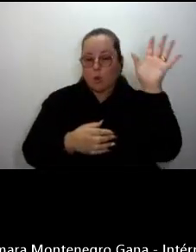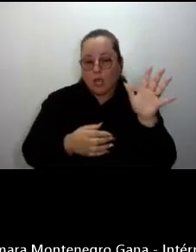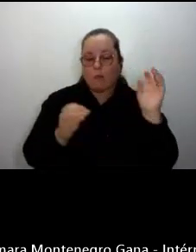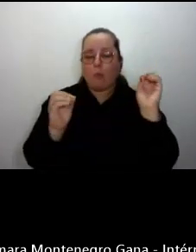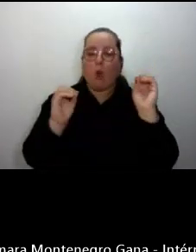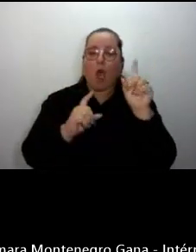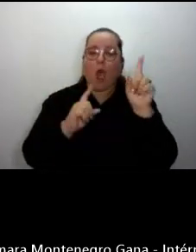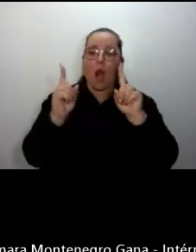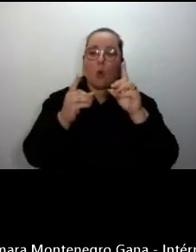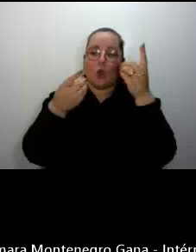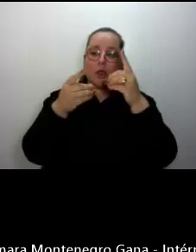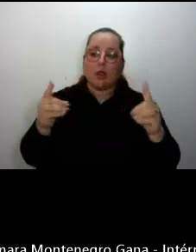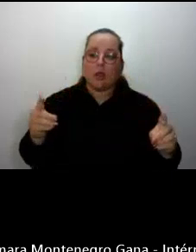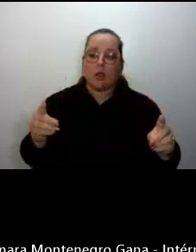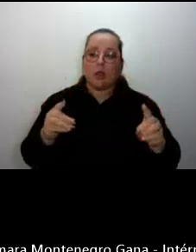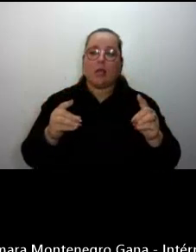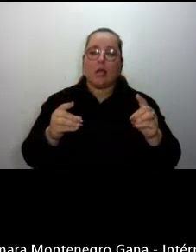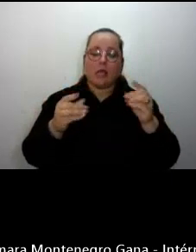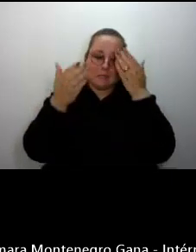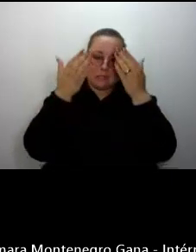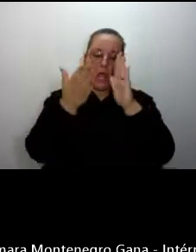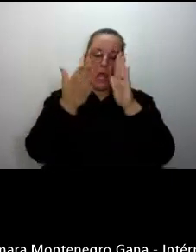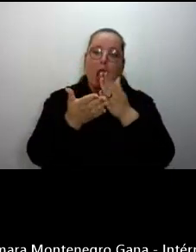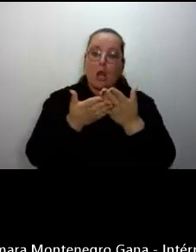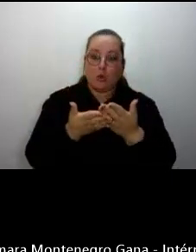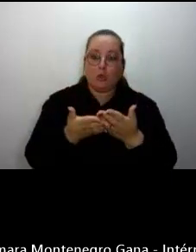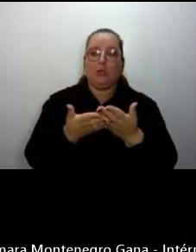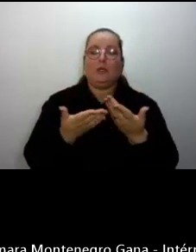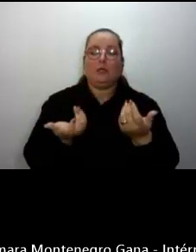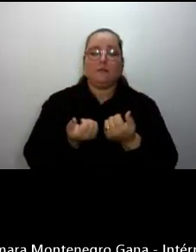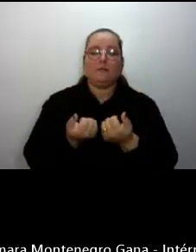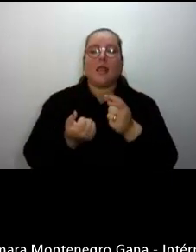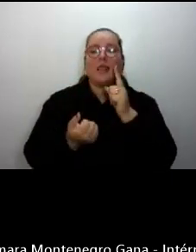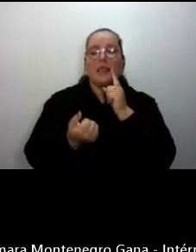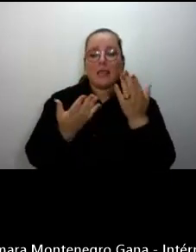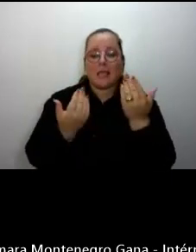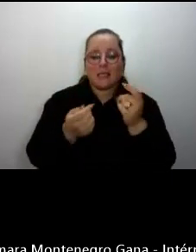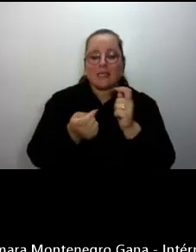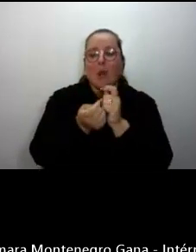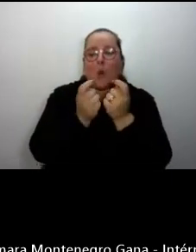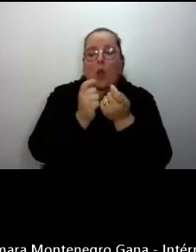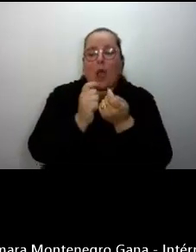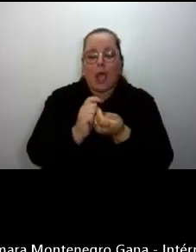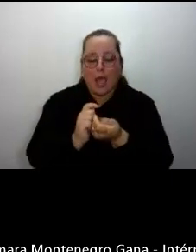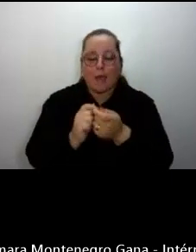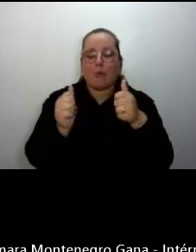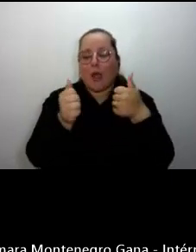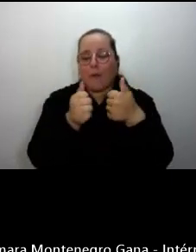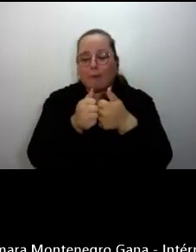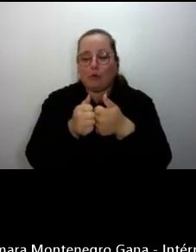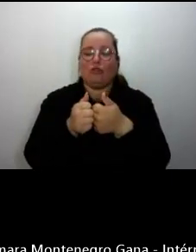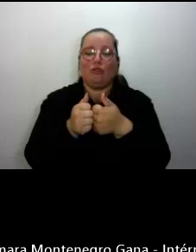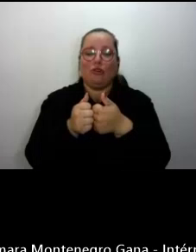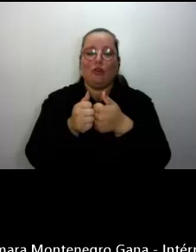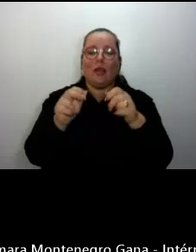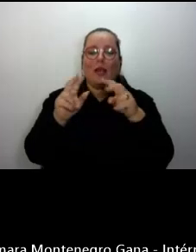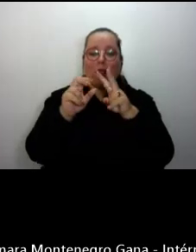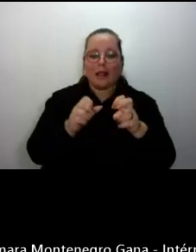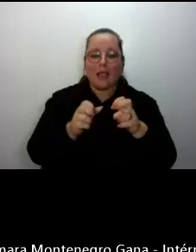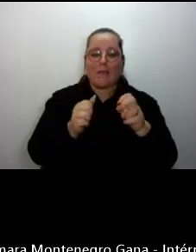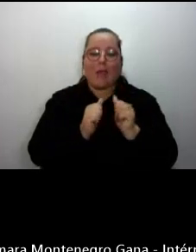estudiantes con diagnósticos asociados a salud mental que requieren a una adaptación en el contexto escolar, un acompañamiento en la